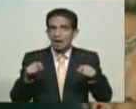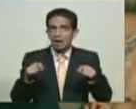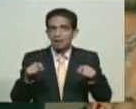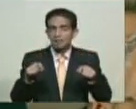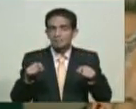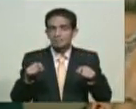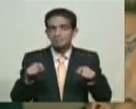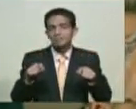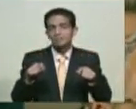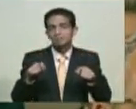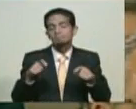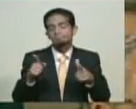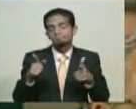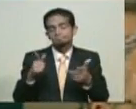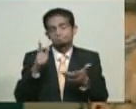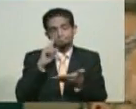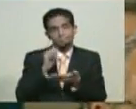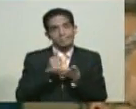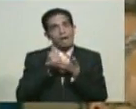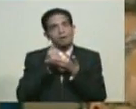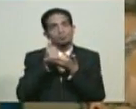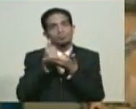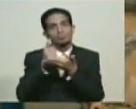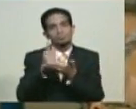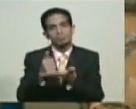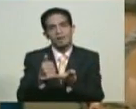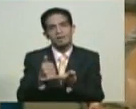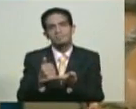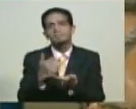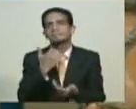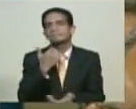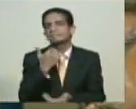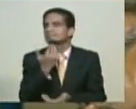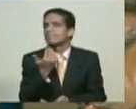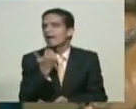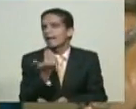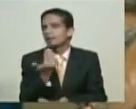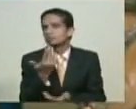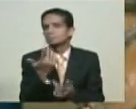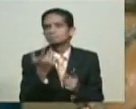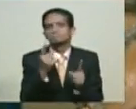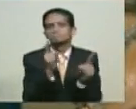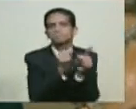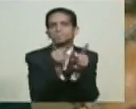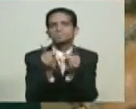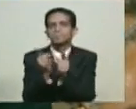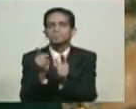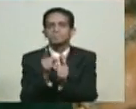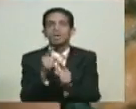algunos tics que pudiesen resultar importantes. Pues.